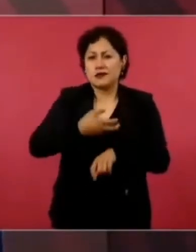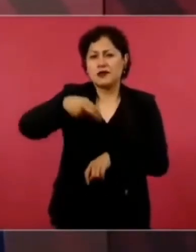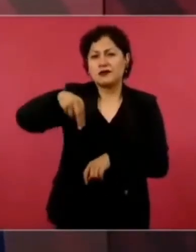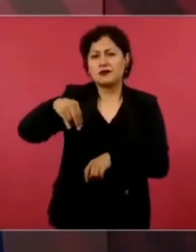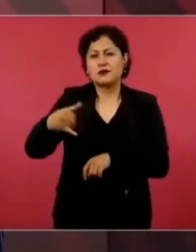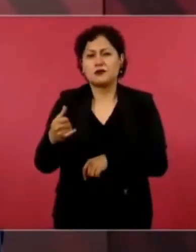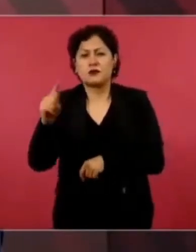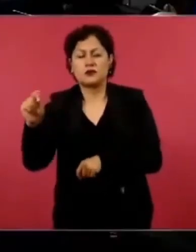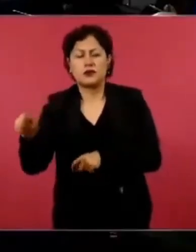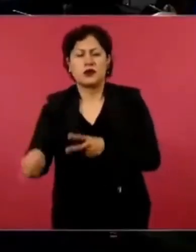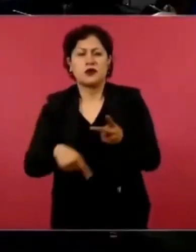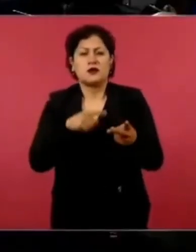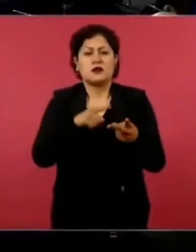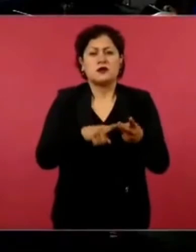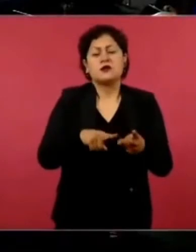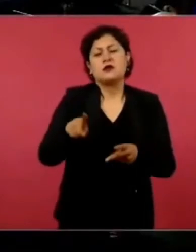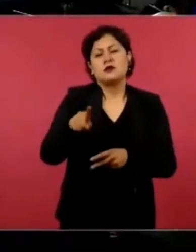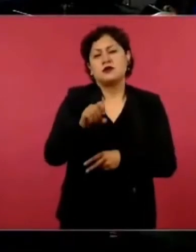Street Journal,